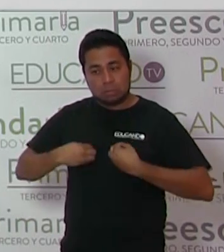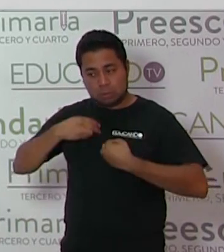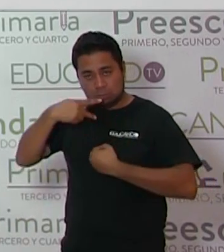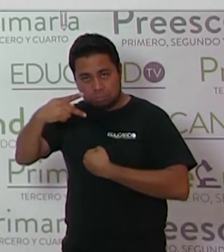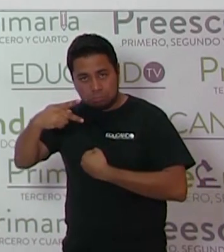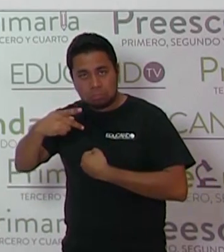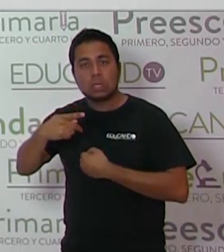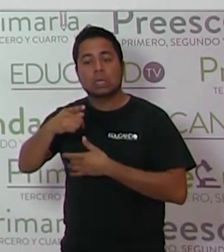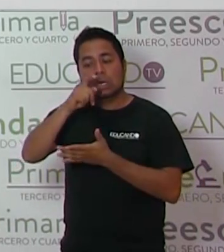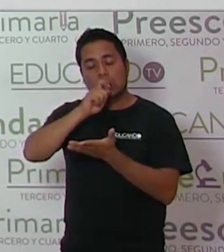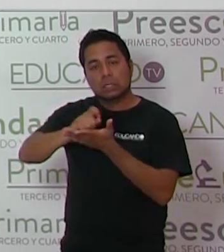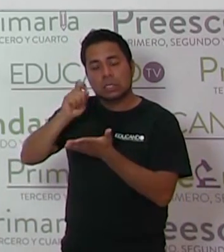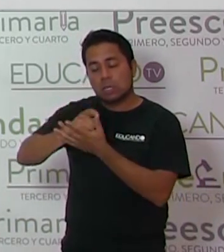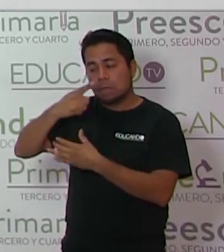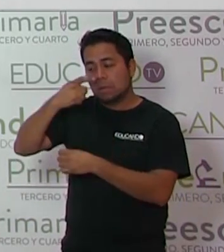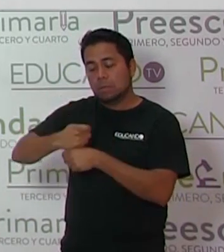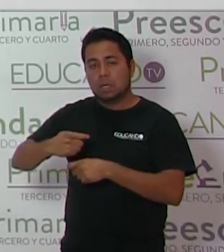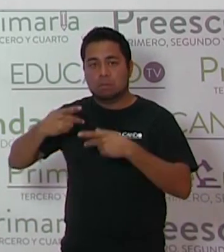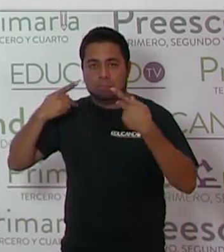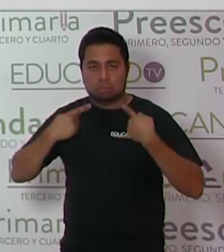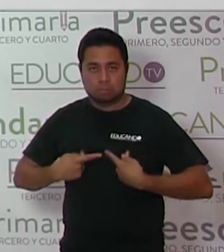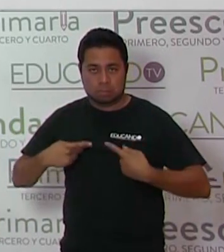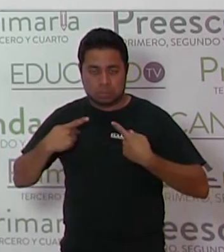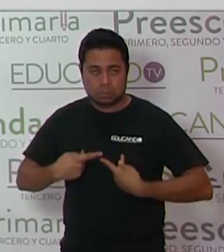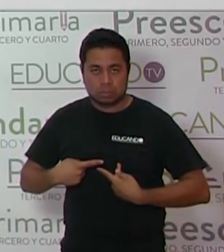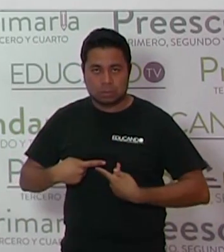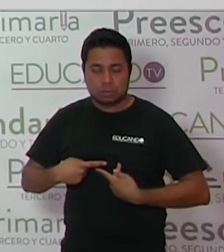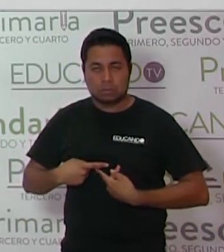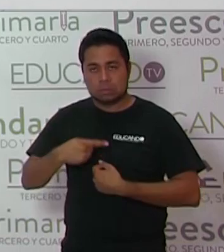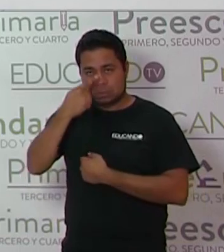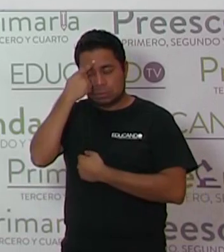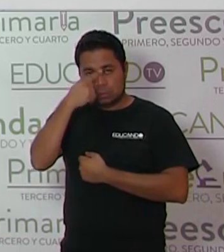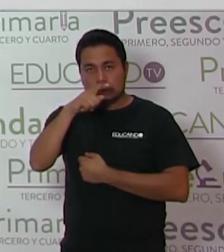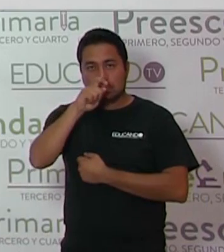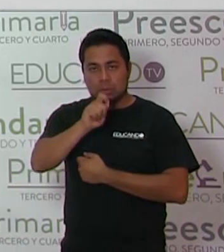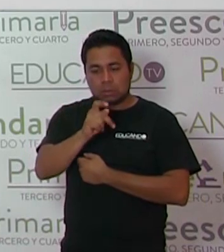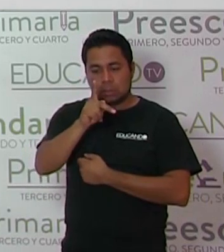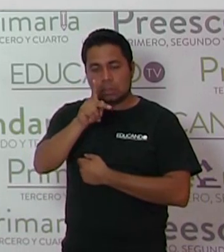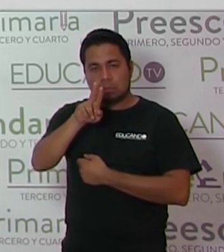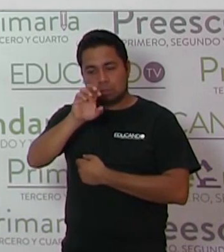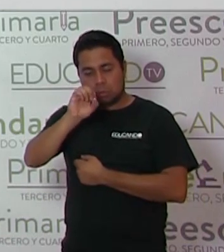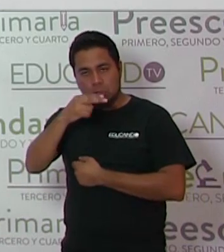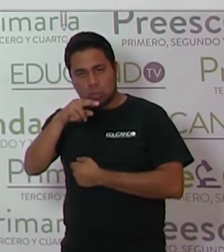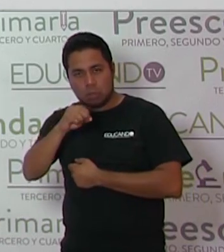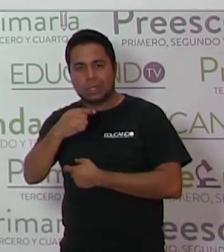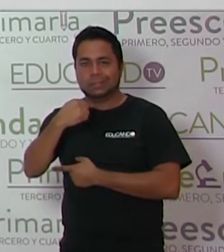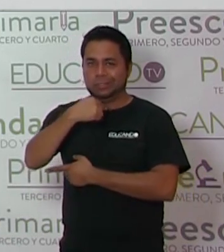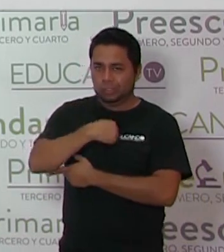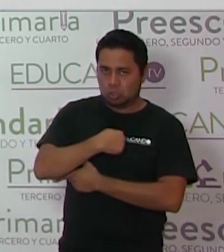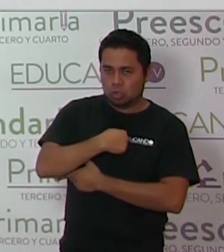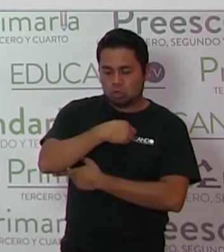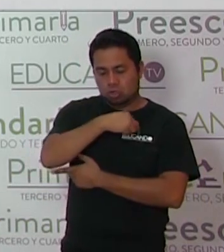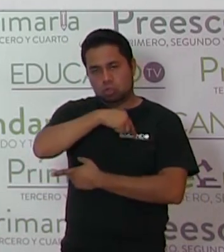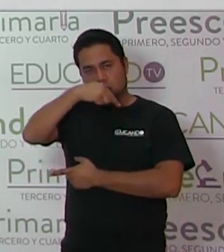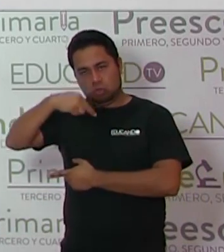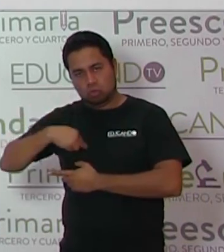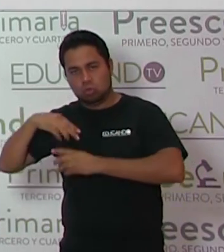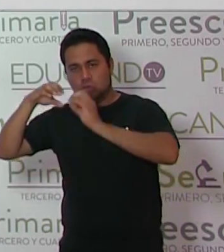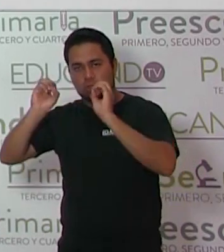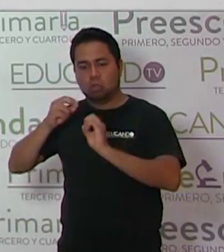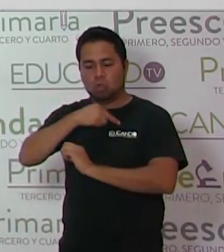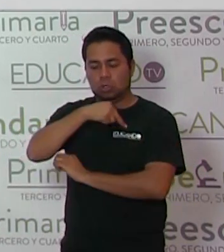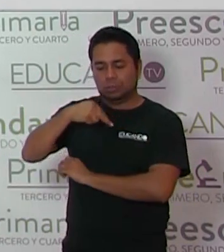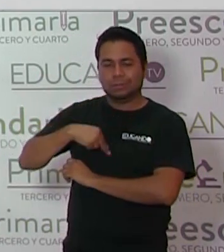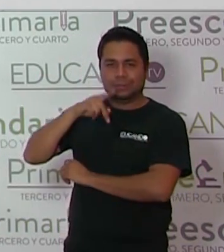se escribe en primera persona, que responde a los pronombres de yo, nosotras o